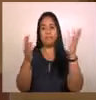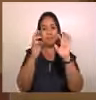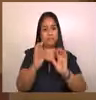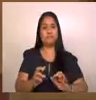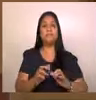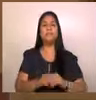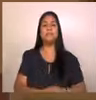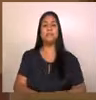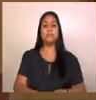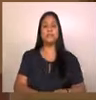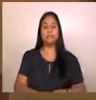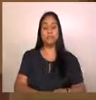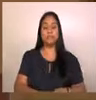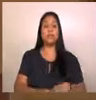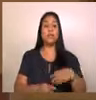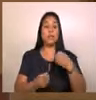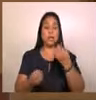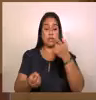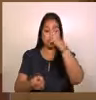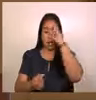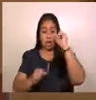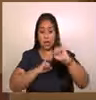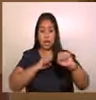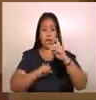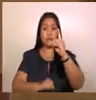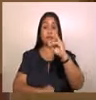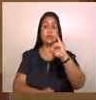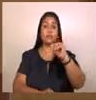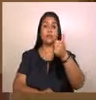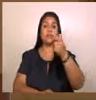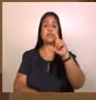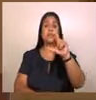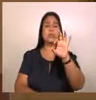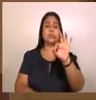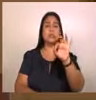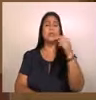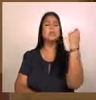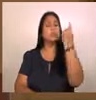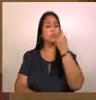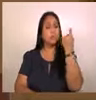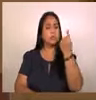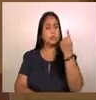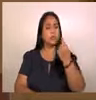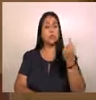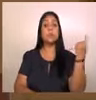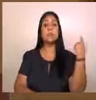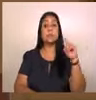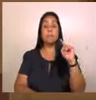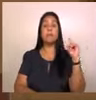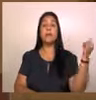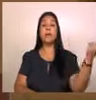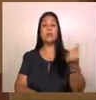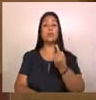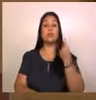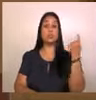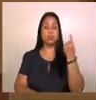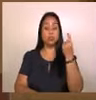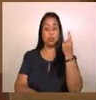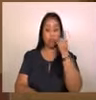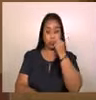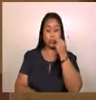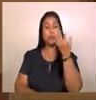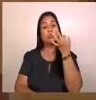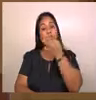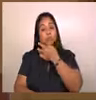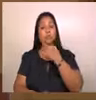población. La función de la DIACO es crucial para todas y todos los